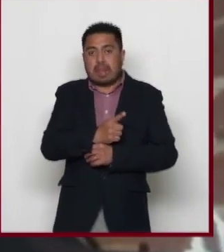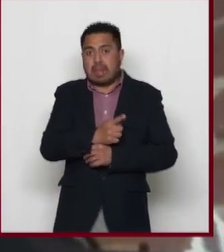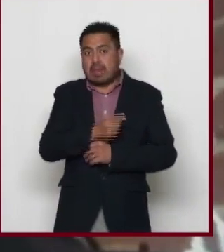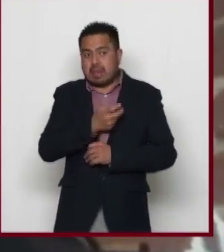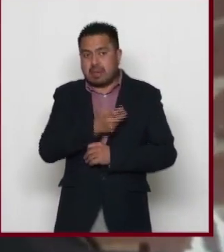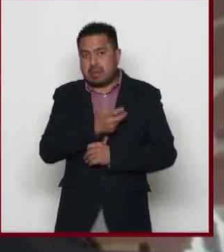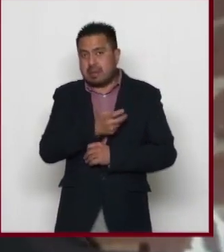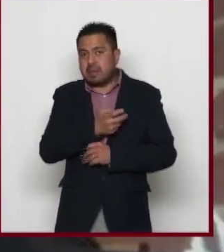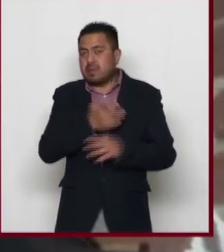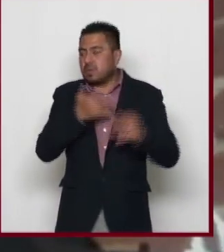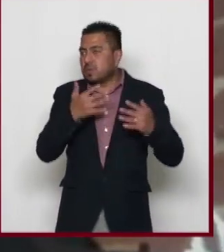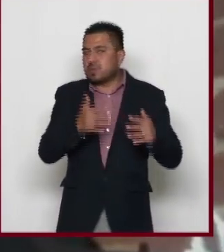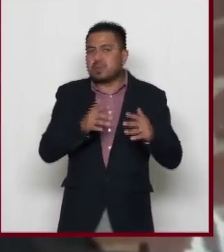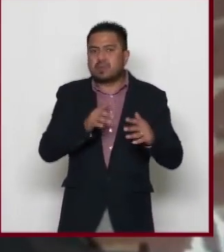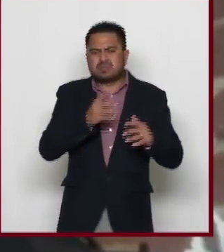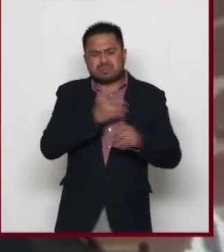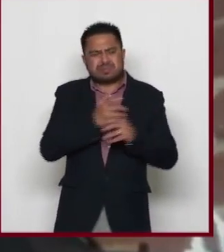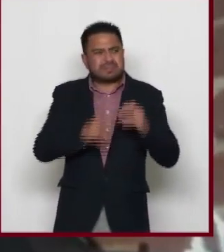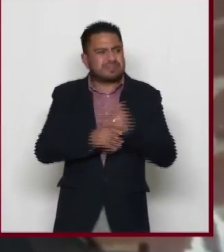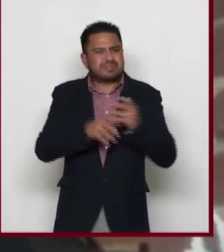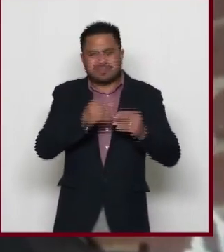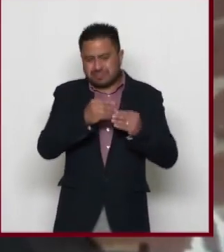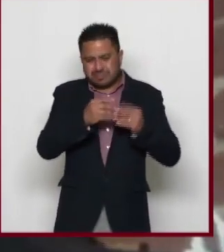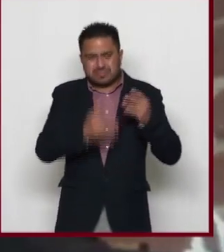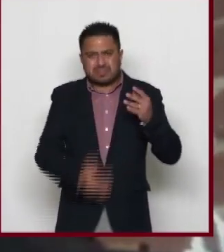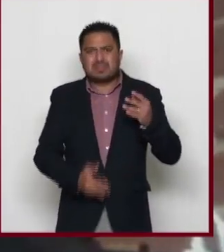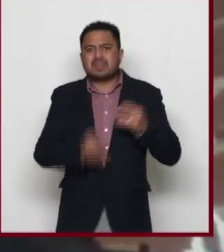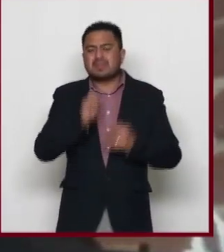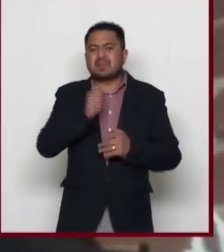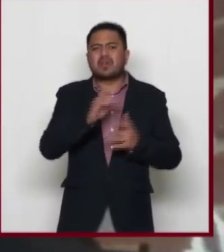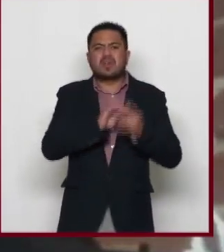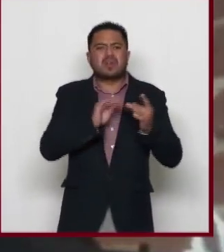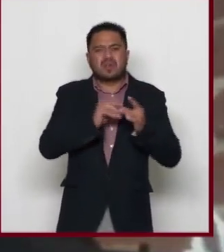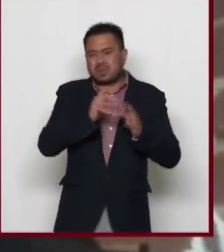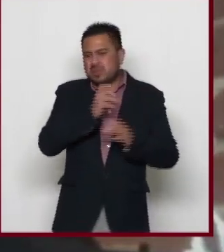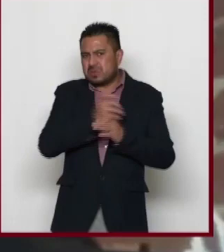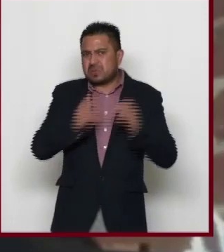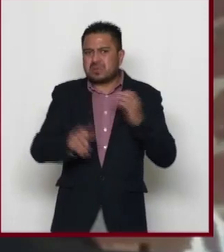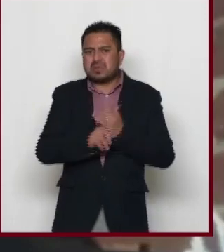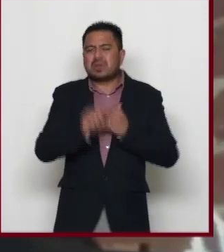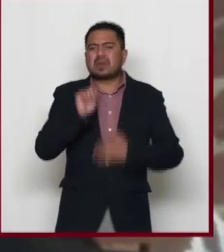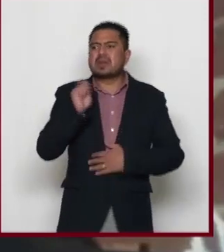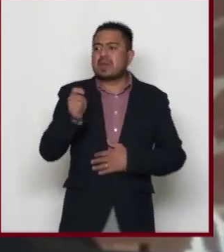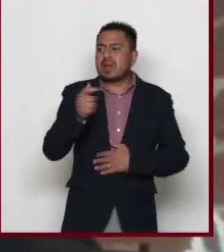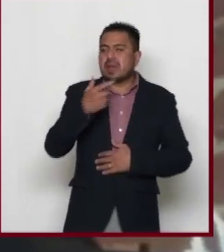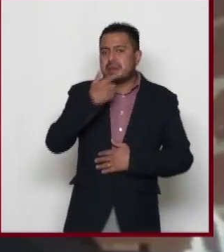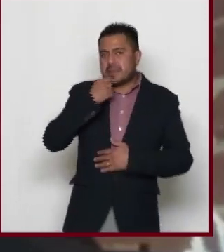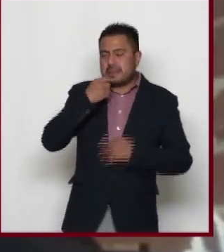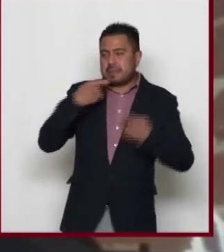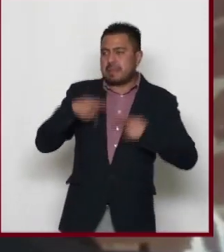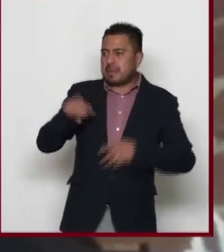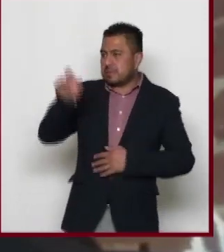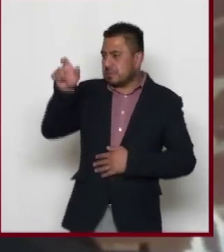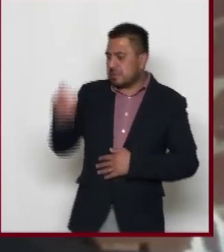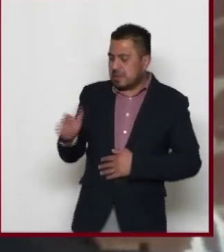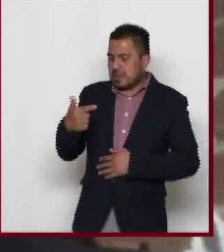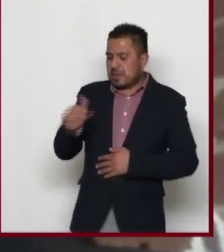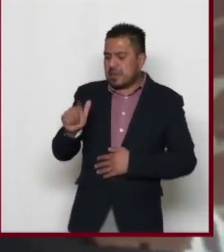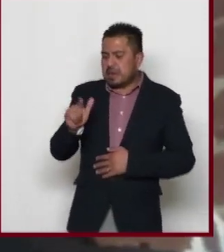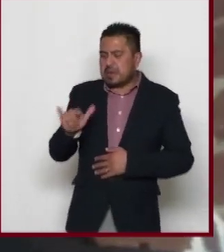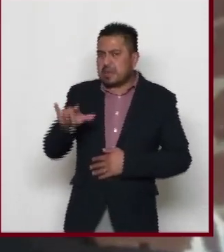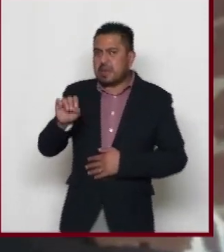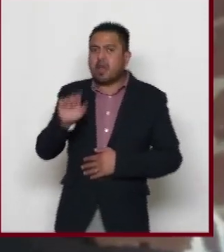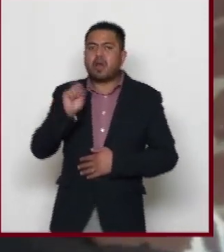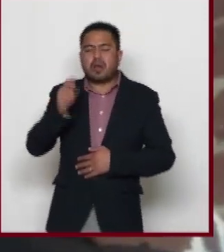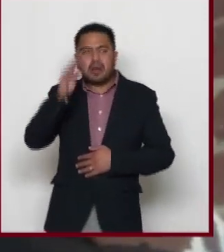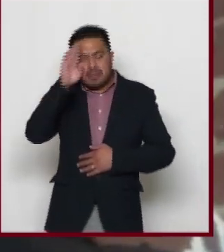importante para los cañonazos, en fin, un montón de cosas